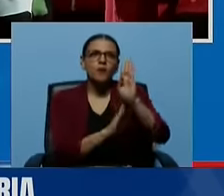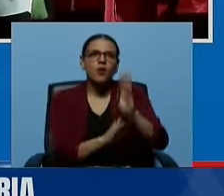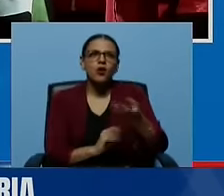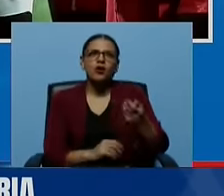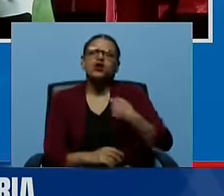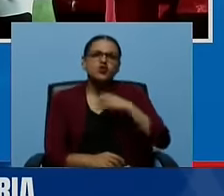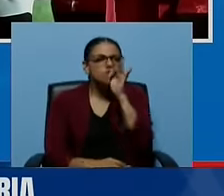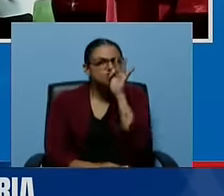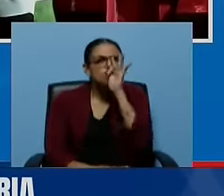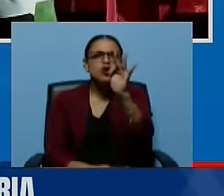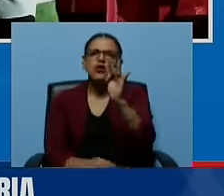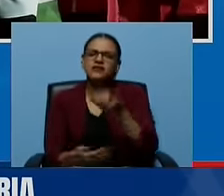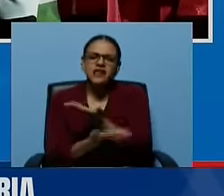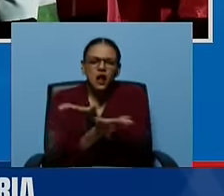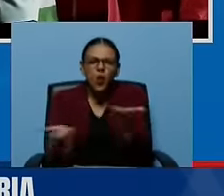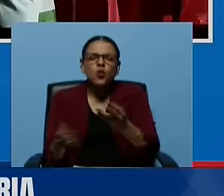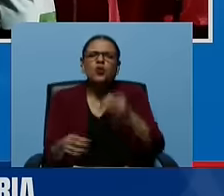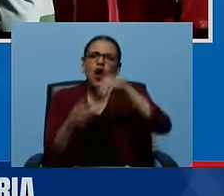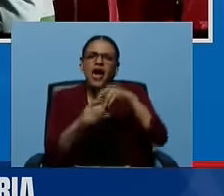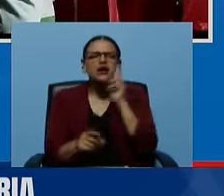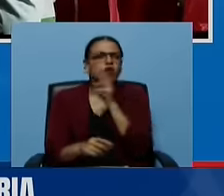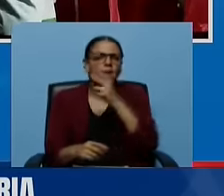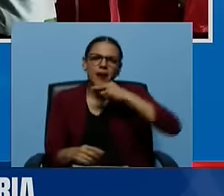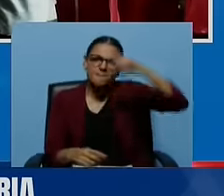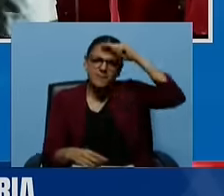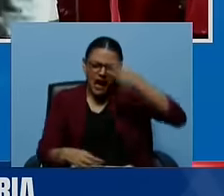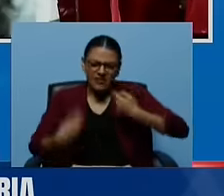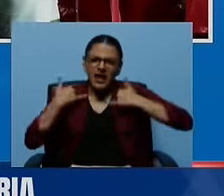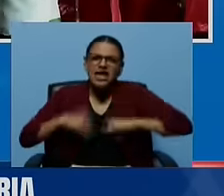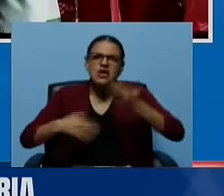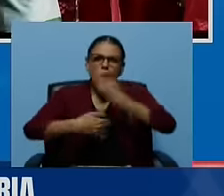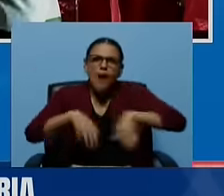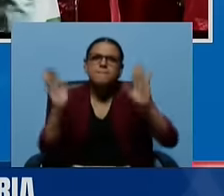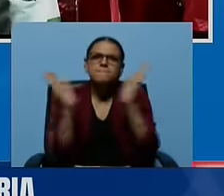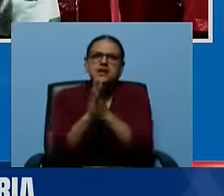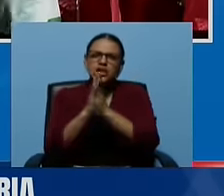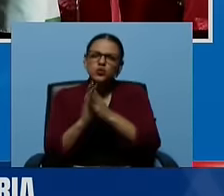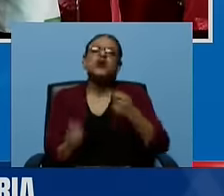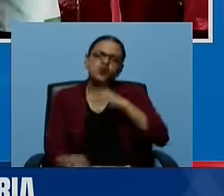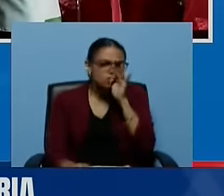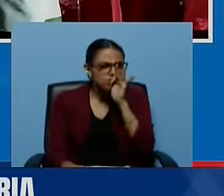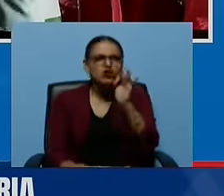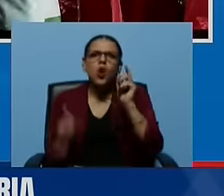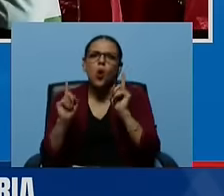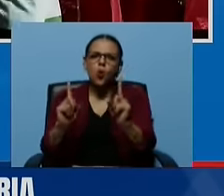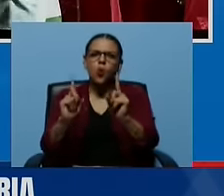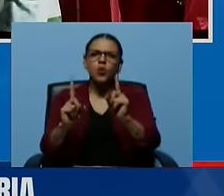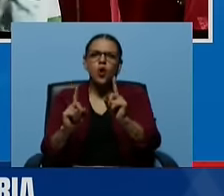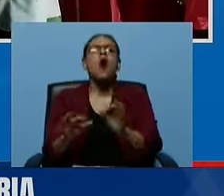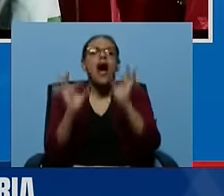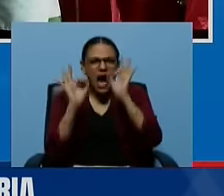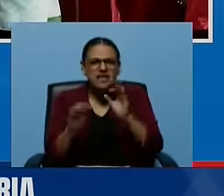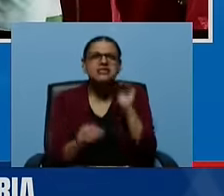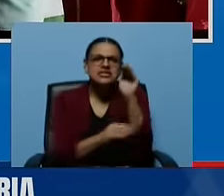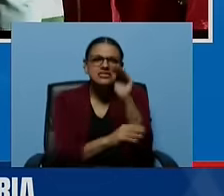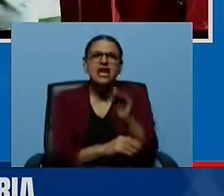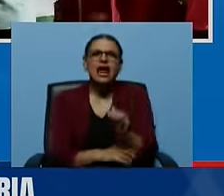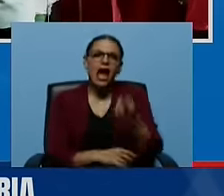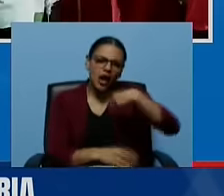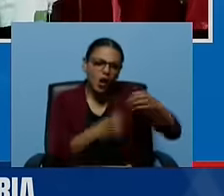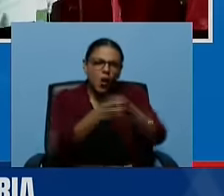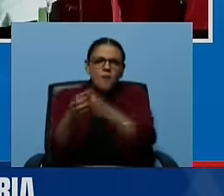Yo se lo juro, en nombre del Padre, del Hijo, del Espíritu Santo, se lo juro. Así va a ser,